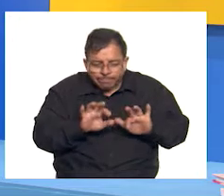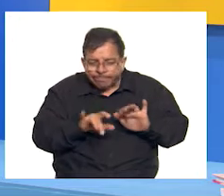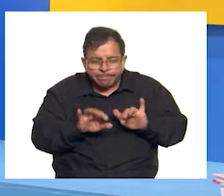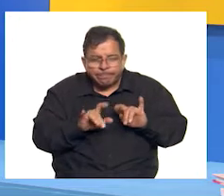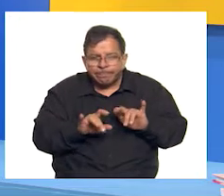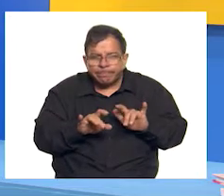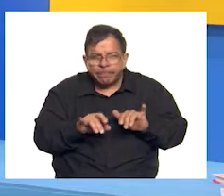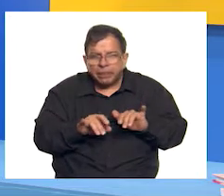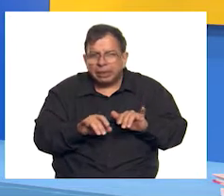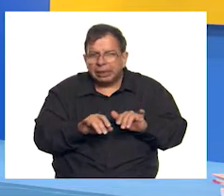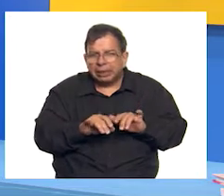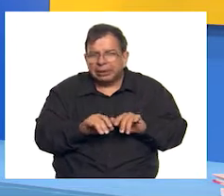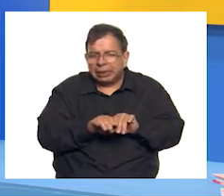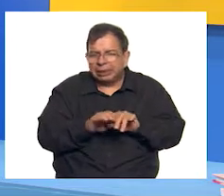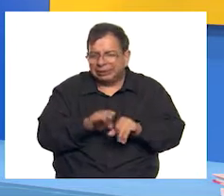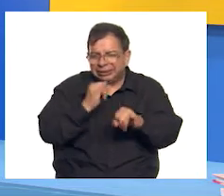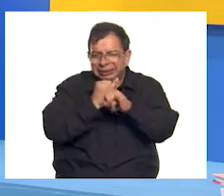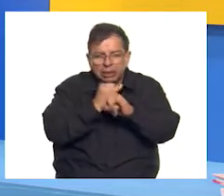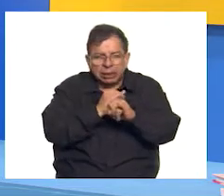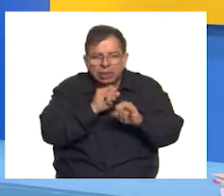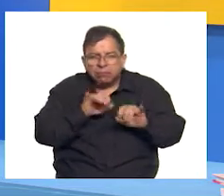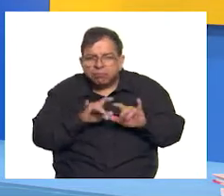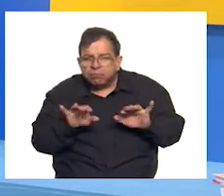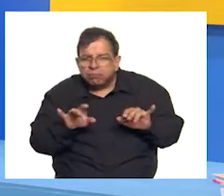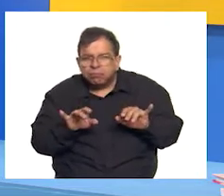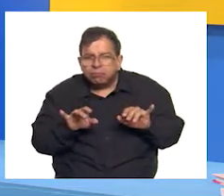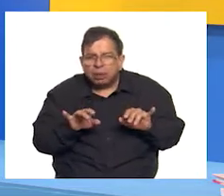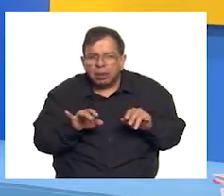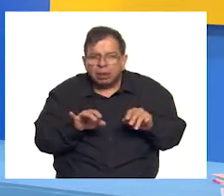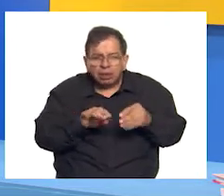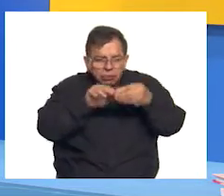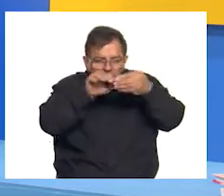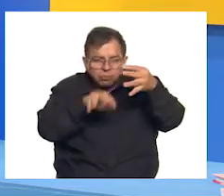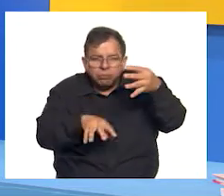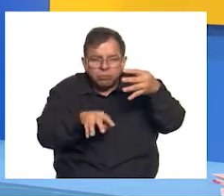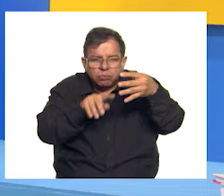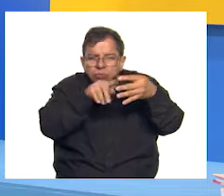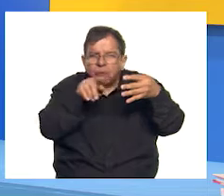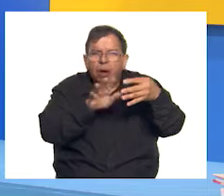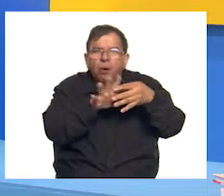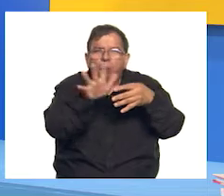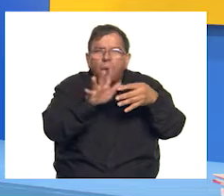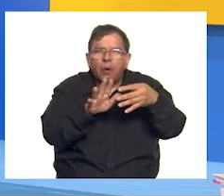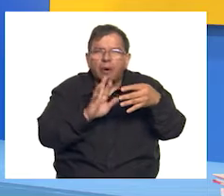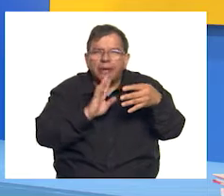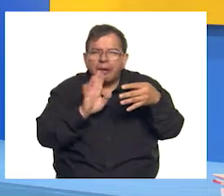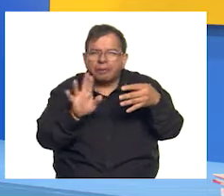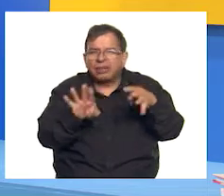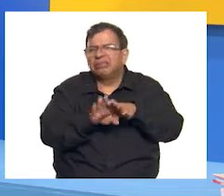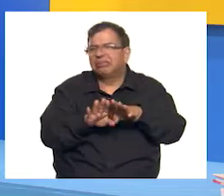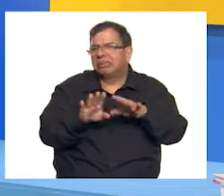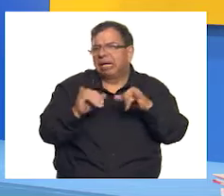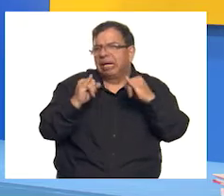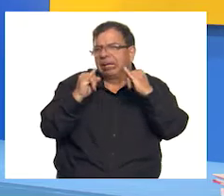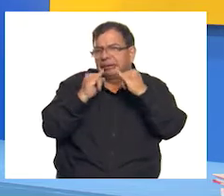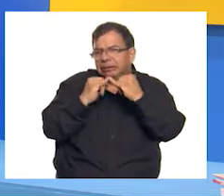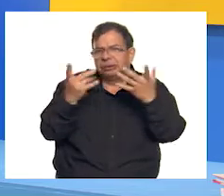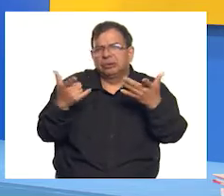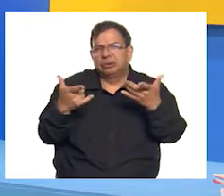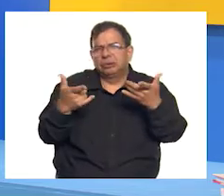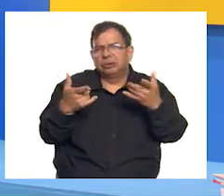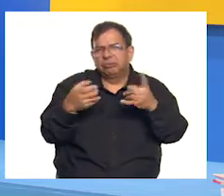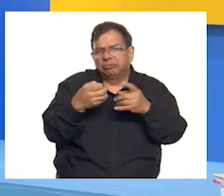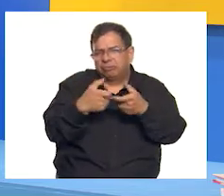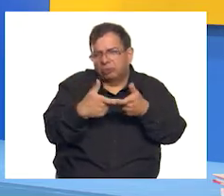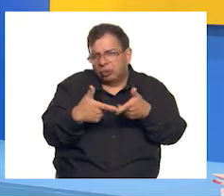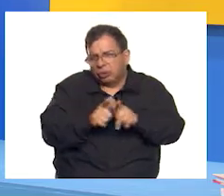directamente en el buscador de Internet y elegir entre los resultados aquellos que correspondan a instituciones, organizaciones